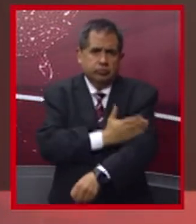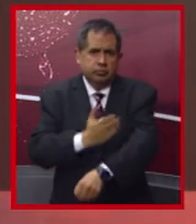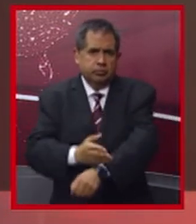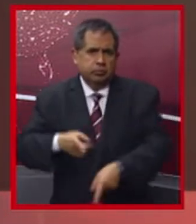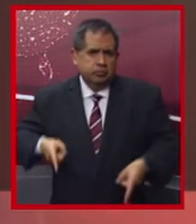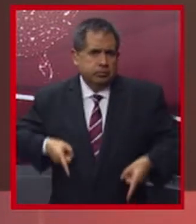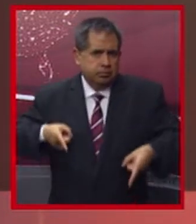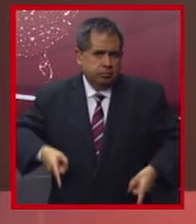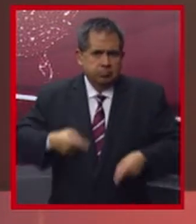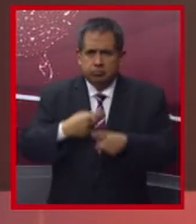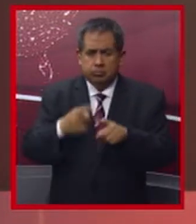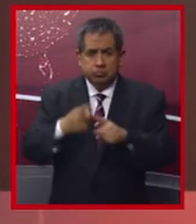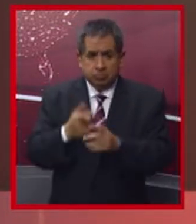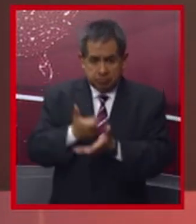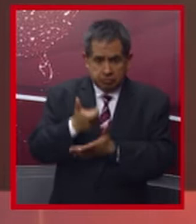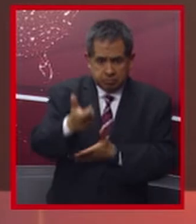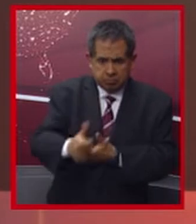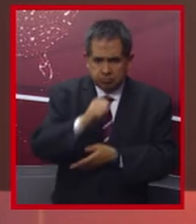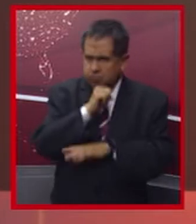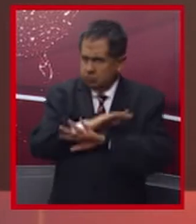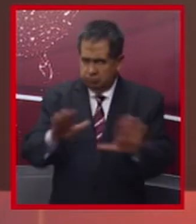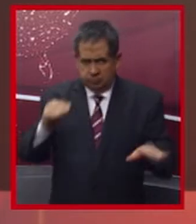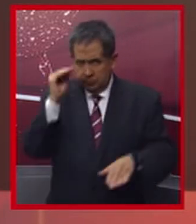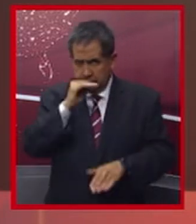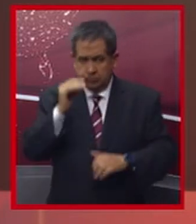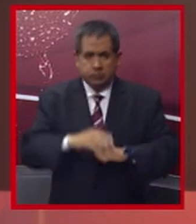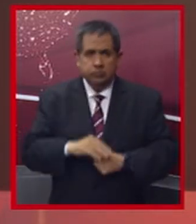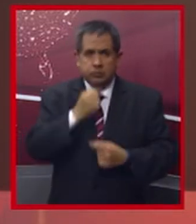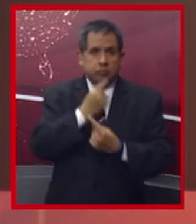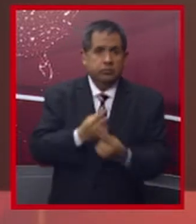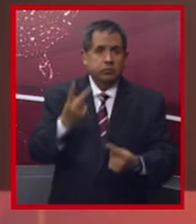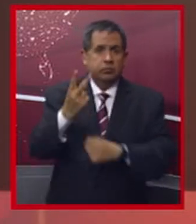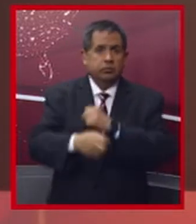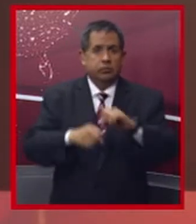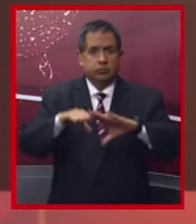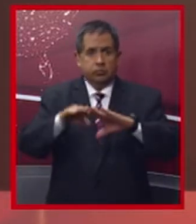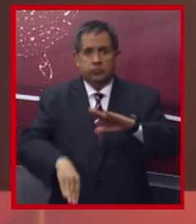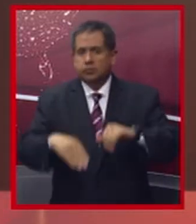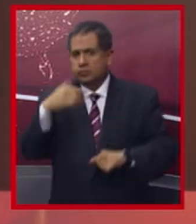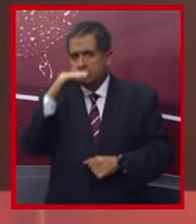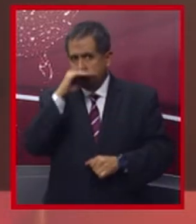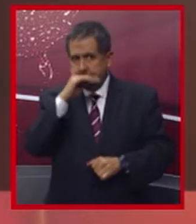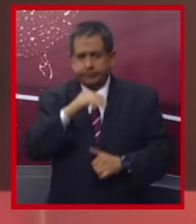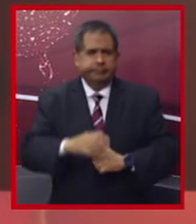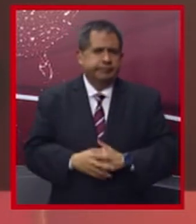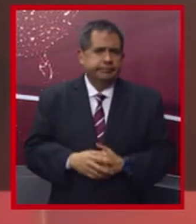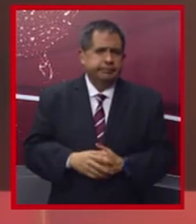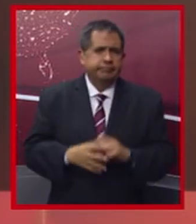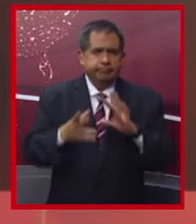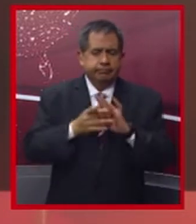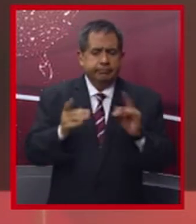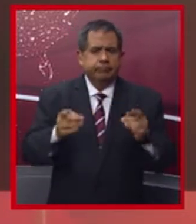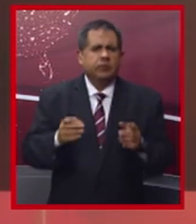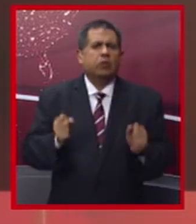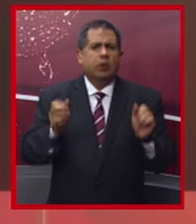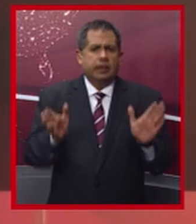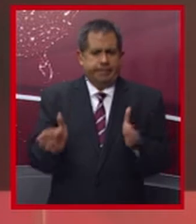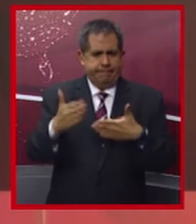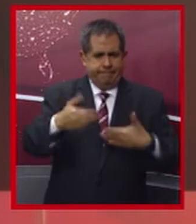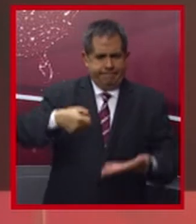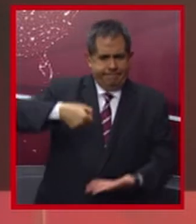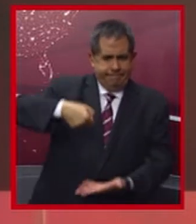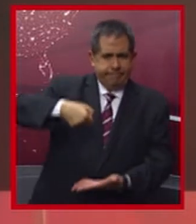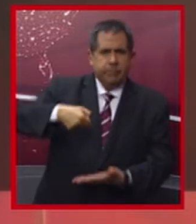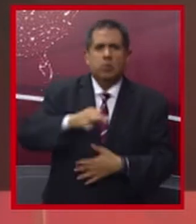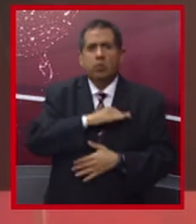otro tipo de accesorios sin costo adicional. Los niños menores de 2 años viajarán gratis. Especifica las dimensiones de las maletas de